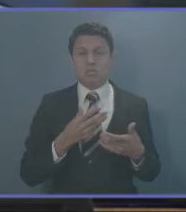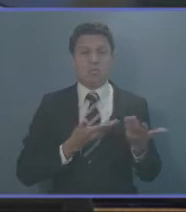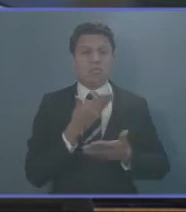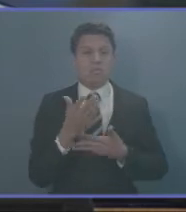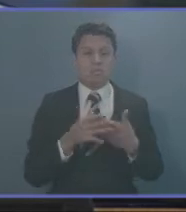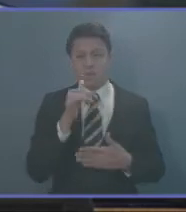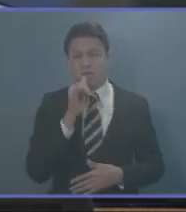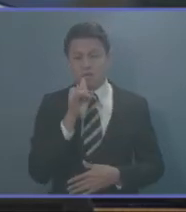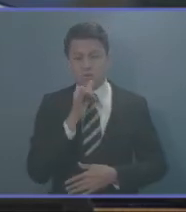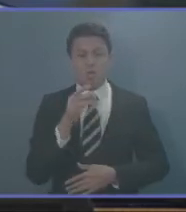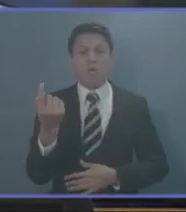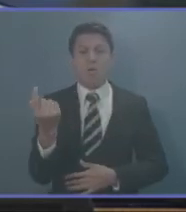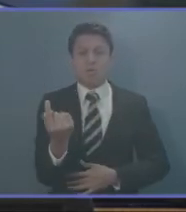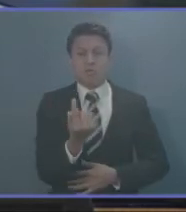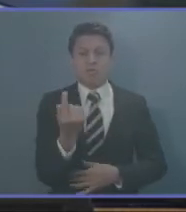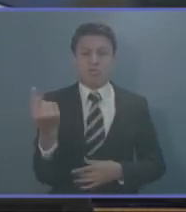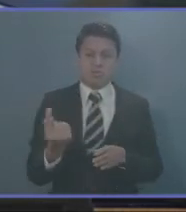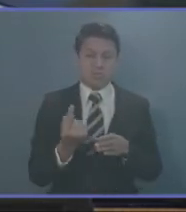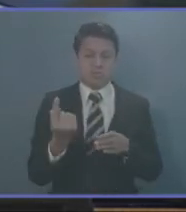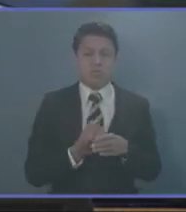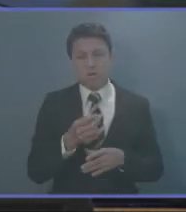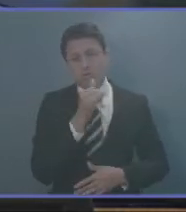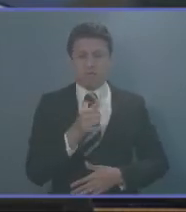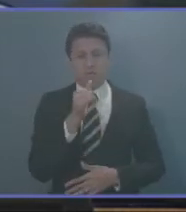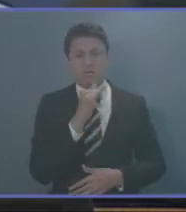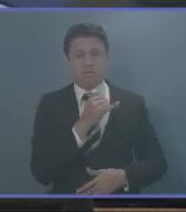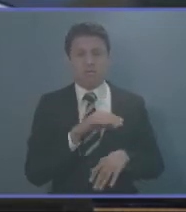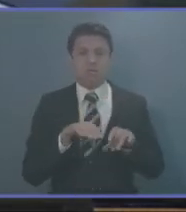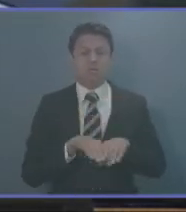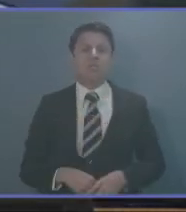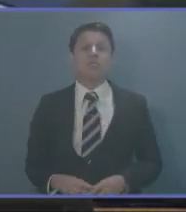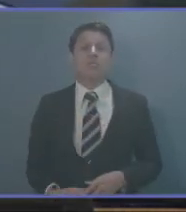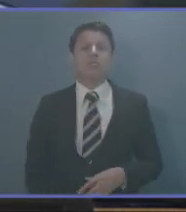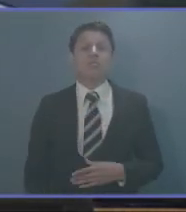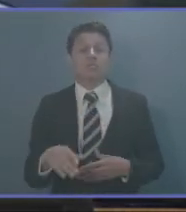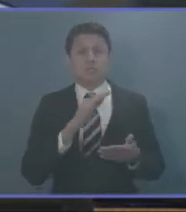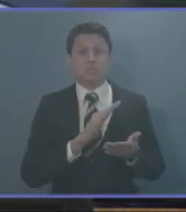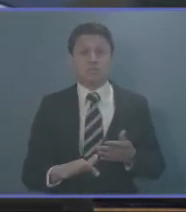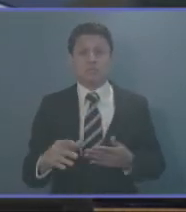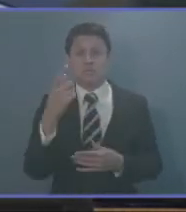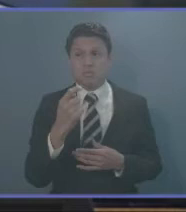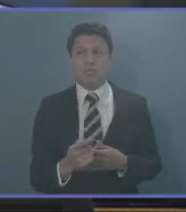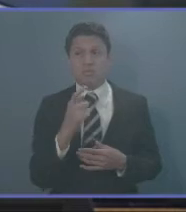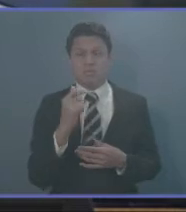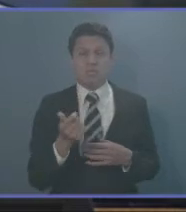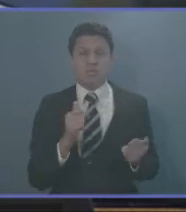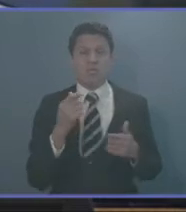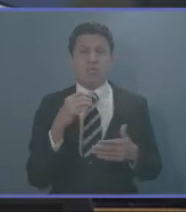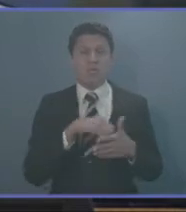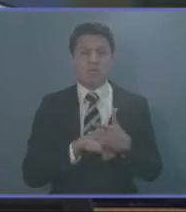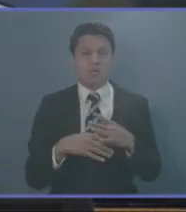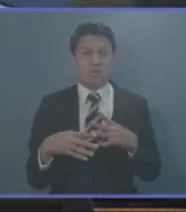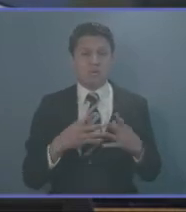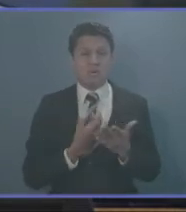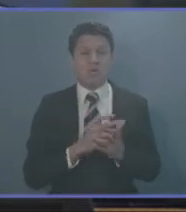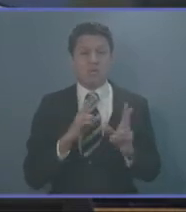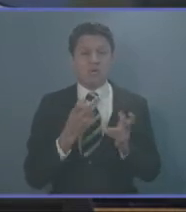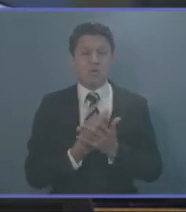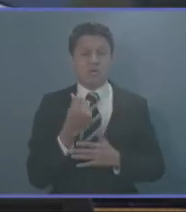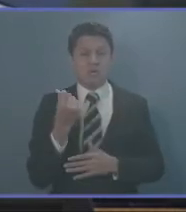jurisdicción cancelarán la cantidad de $20 mensuales por el ejercicio fiscal de la actividad